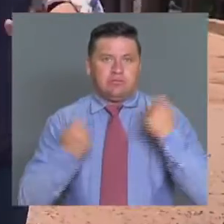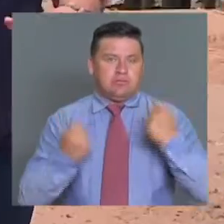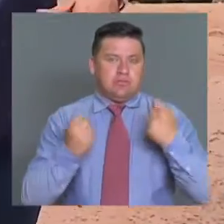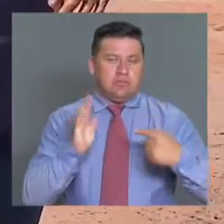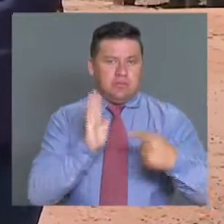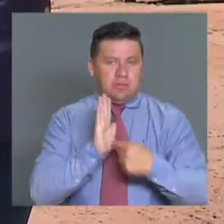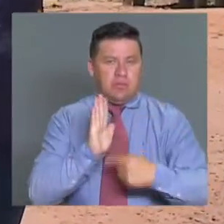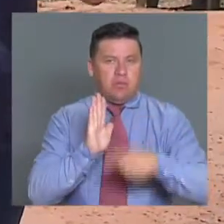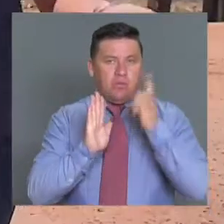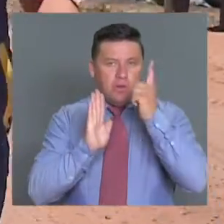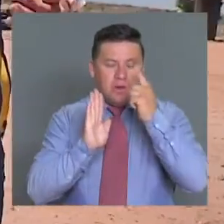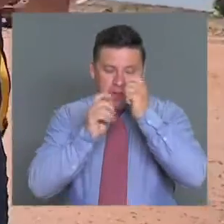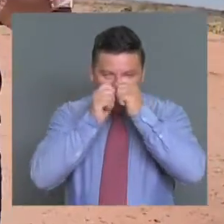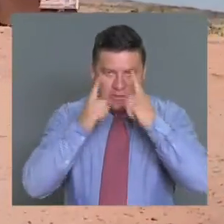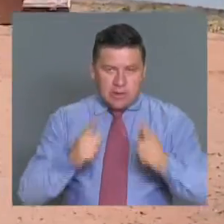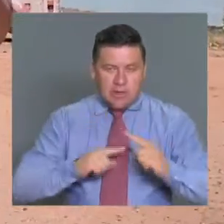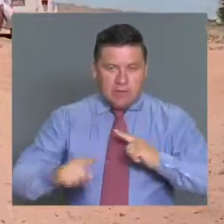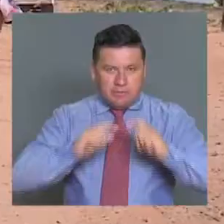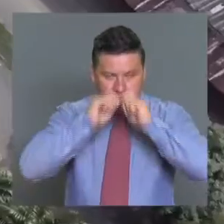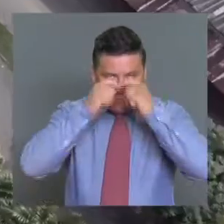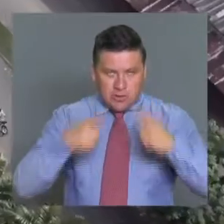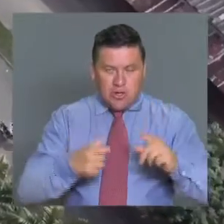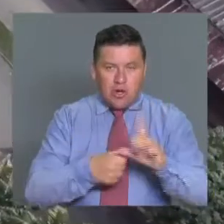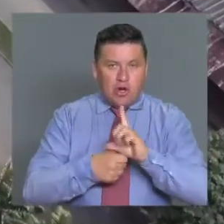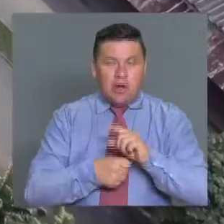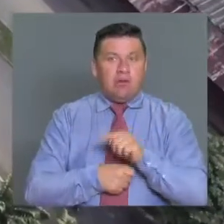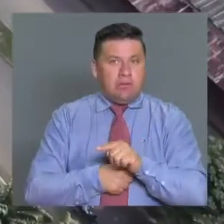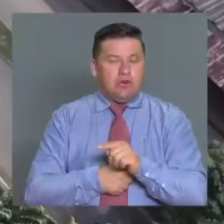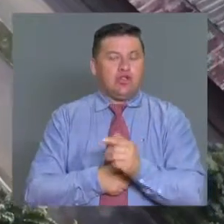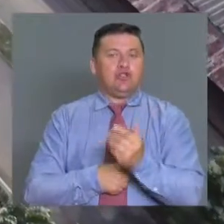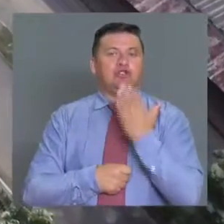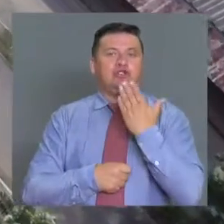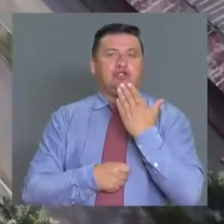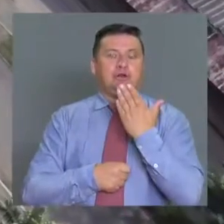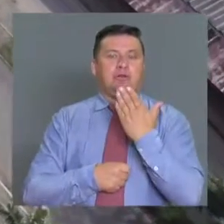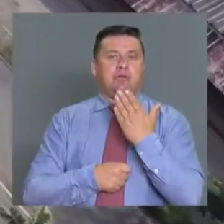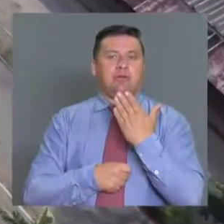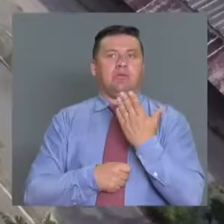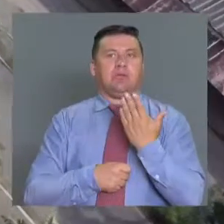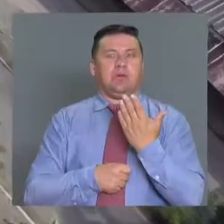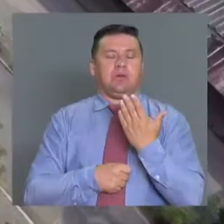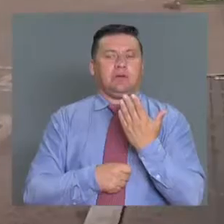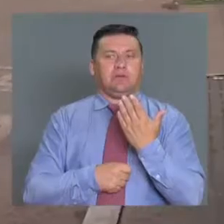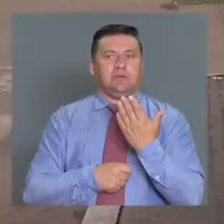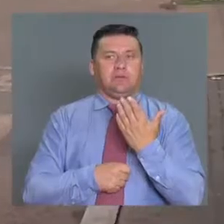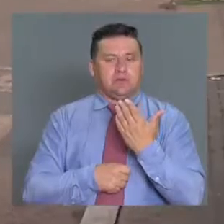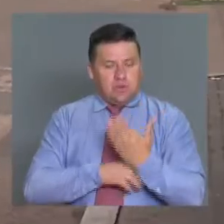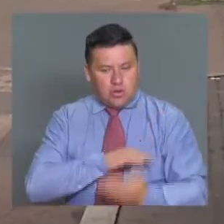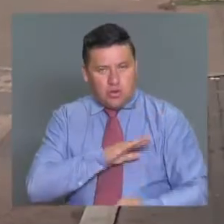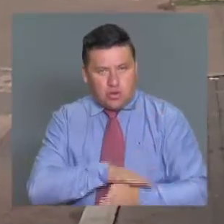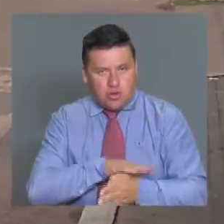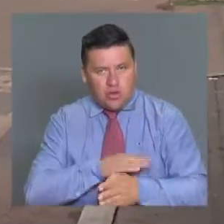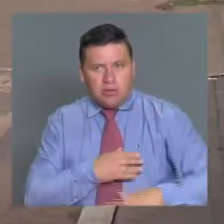formulación de las políticas por parte de las administraciones locales ha permitido que sectores lejanos como la primavera continúen su recorrido por el